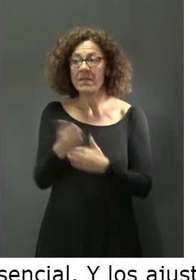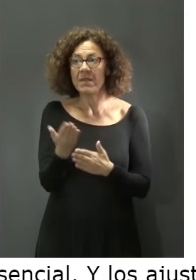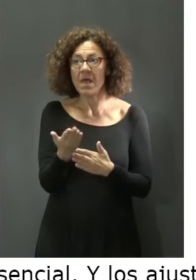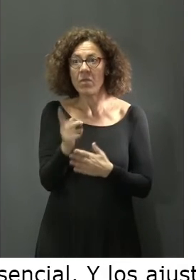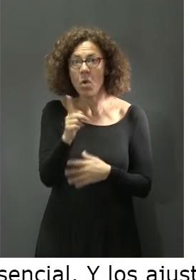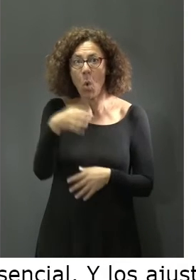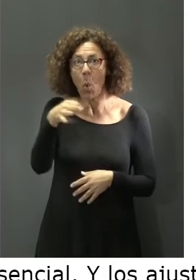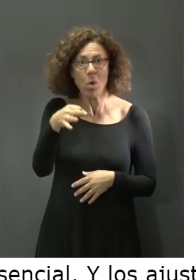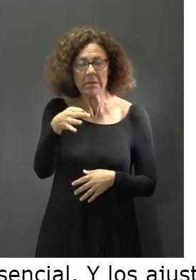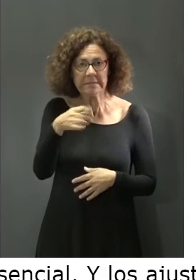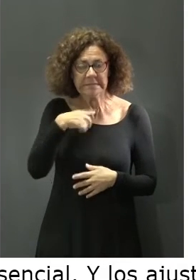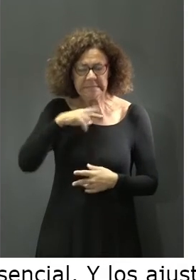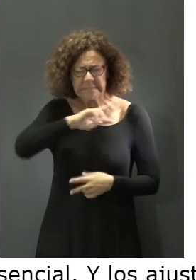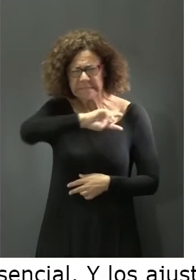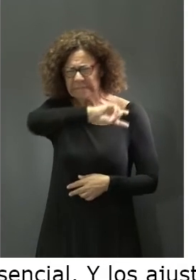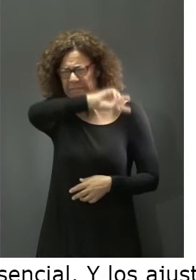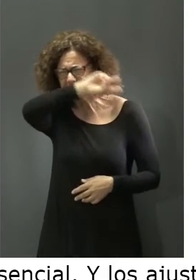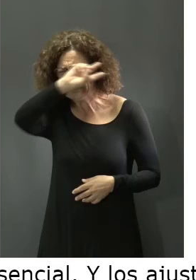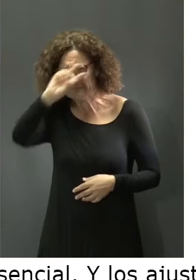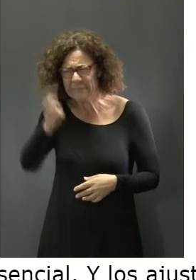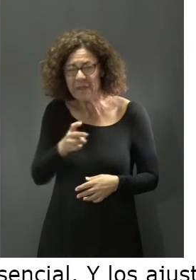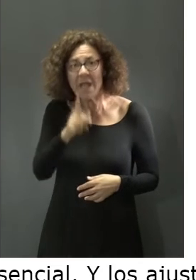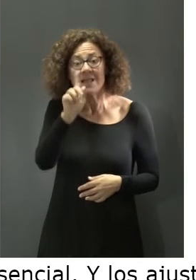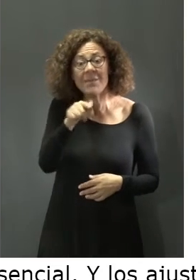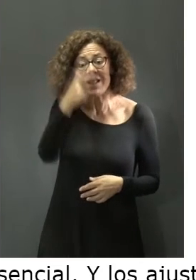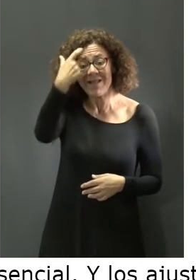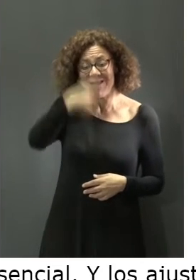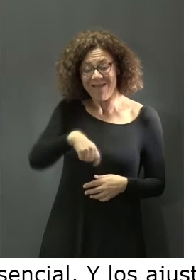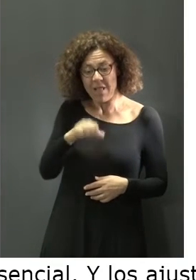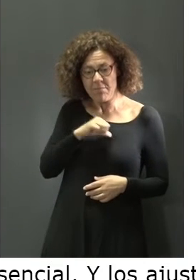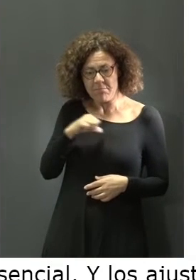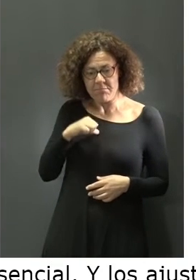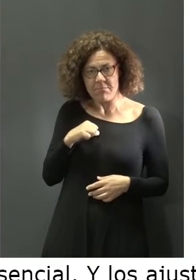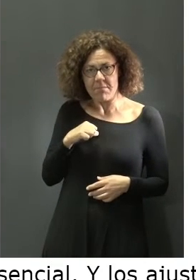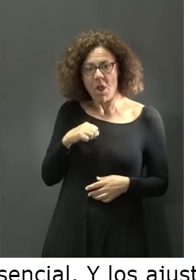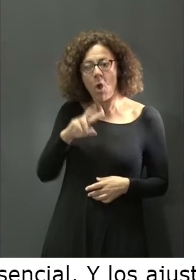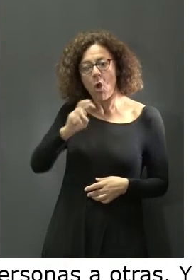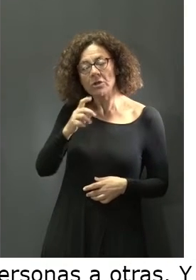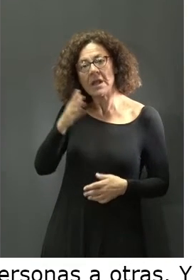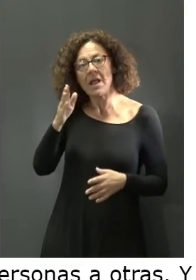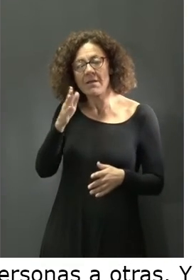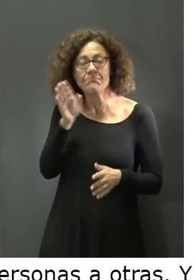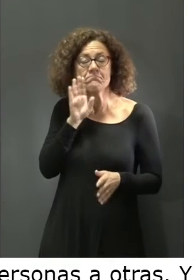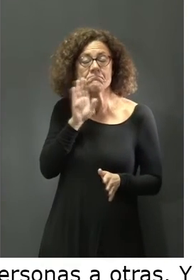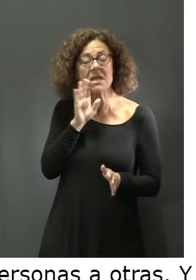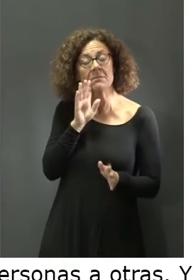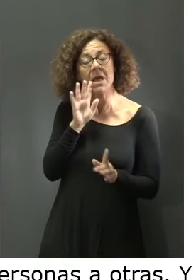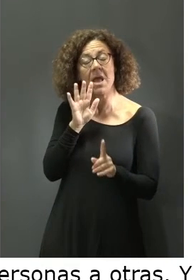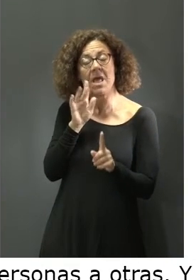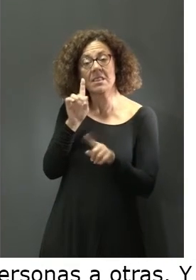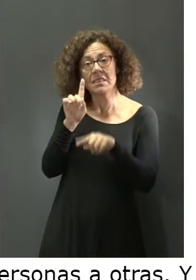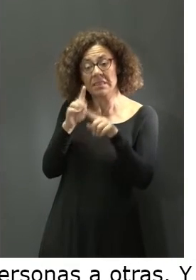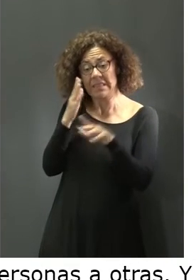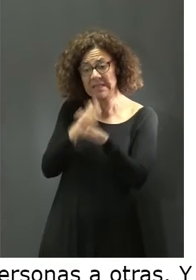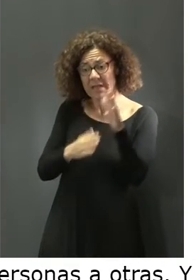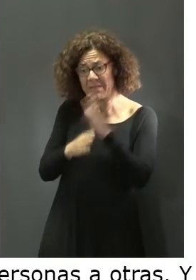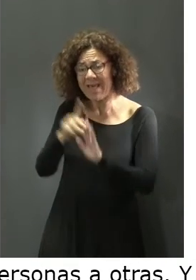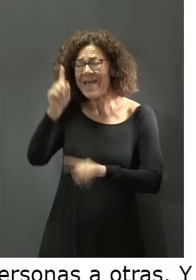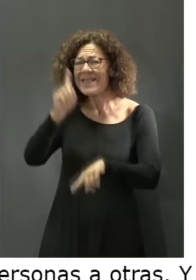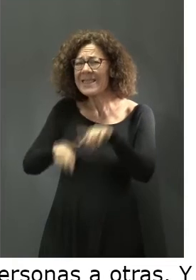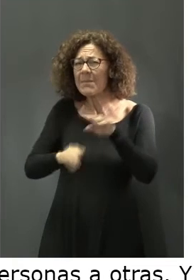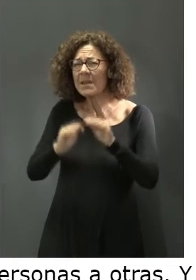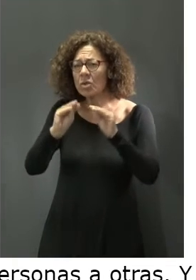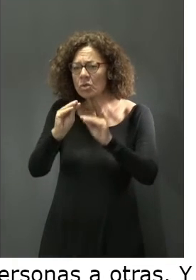absolutamente heterogénea, incluso el individuo con la misma discapacidad, unas veces según tenga un contexto o tenga otro, pues